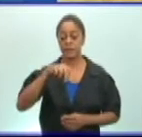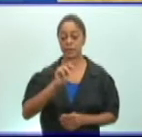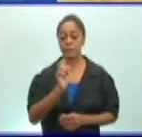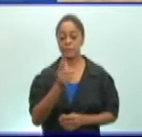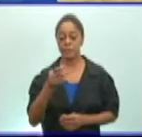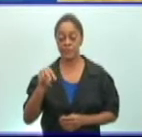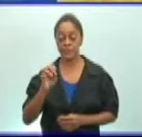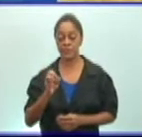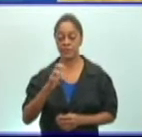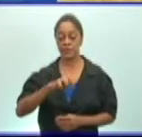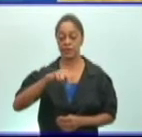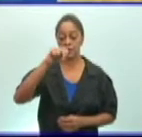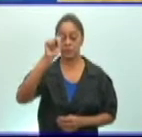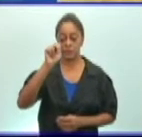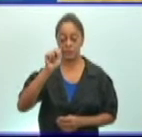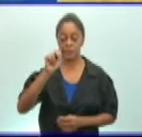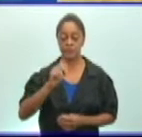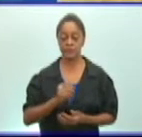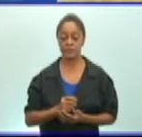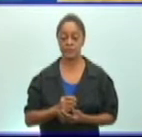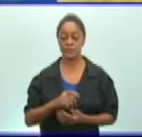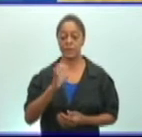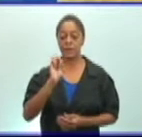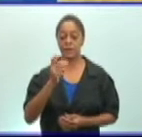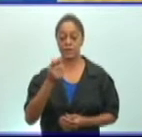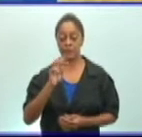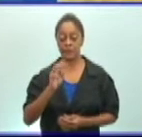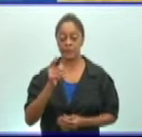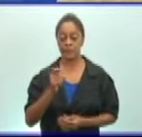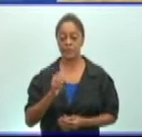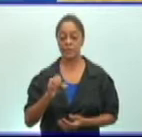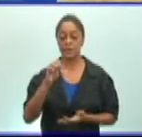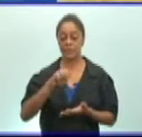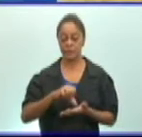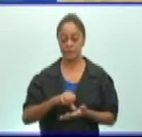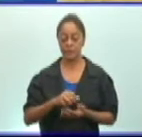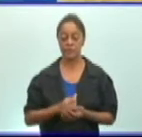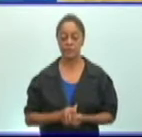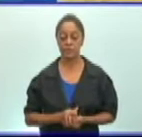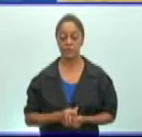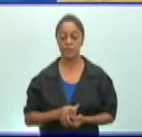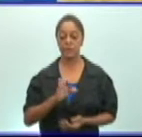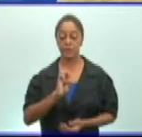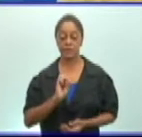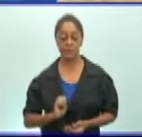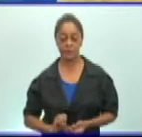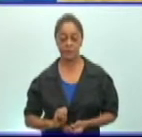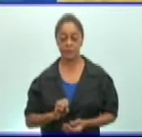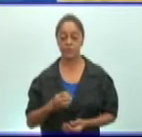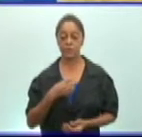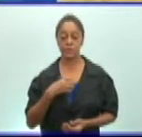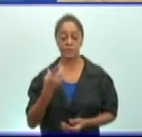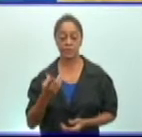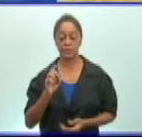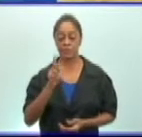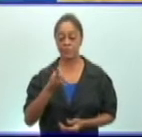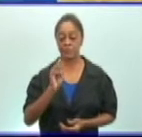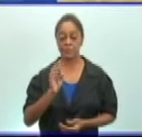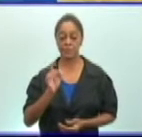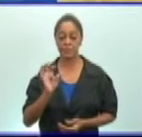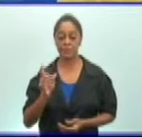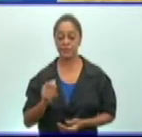al norte, el Ática y la Beocia al centro, y al sur tenemos el Peloponeso.